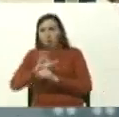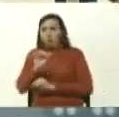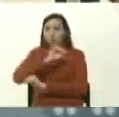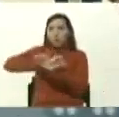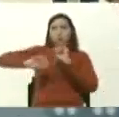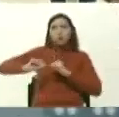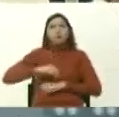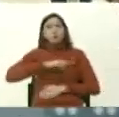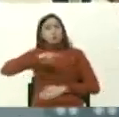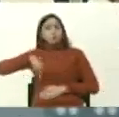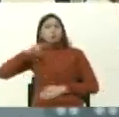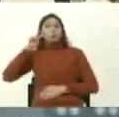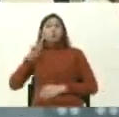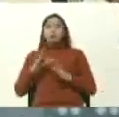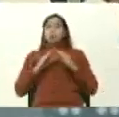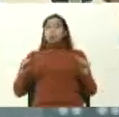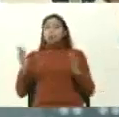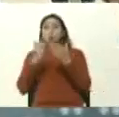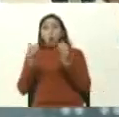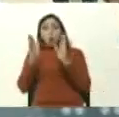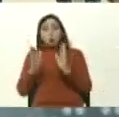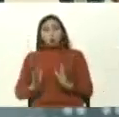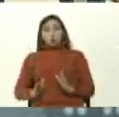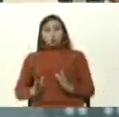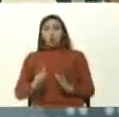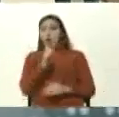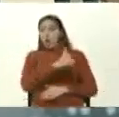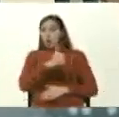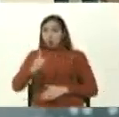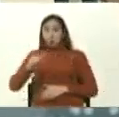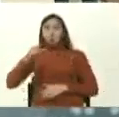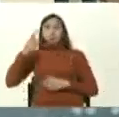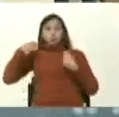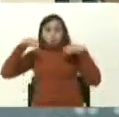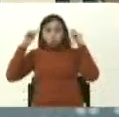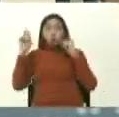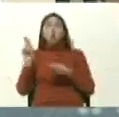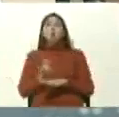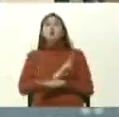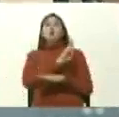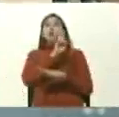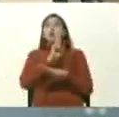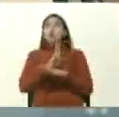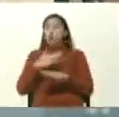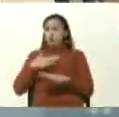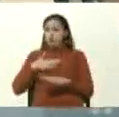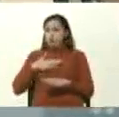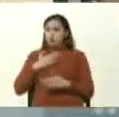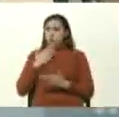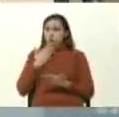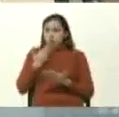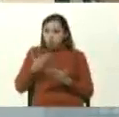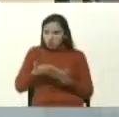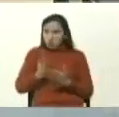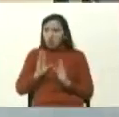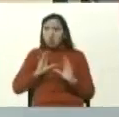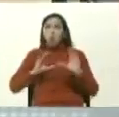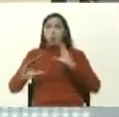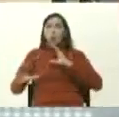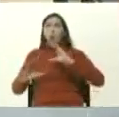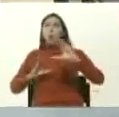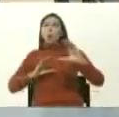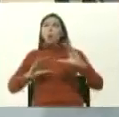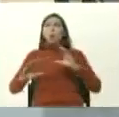aquí estamos viendo a todos los estudiantes con su mascarilla. Yo pedí un permiso especial para poder conversar con